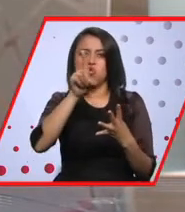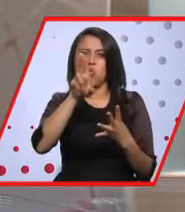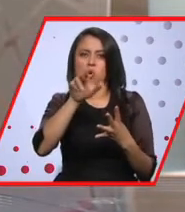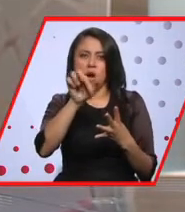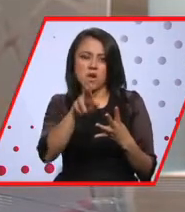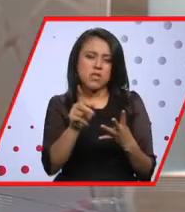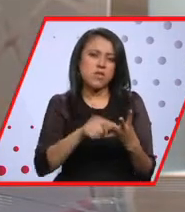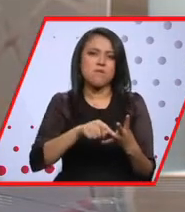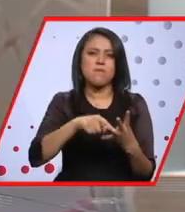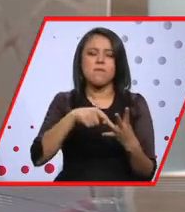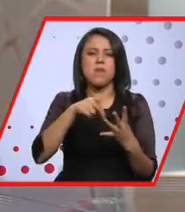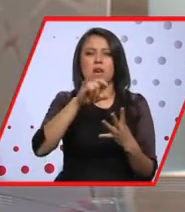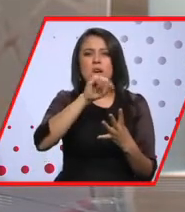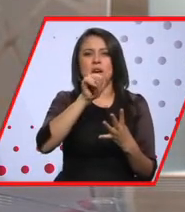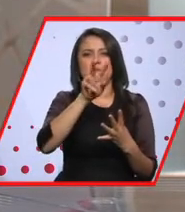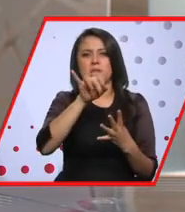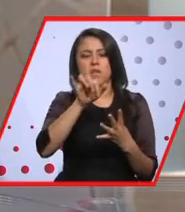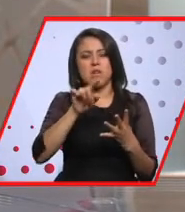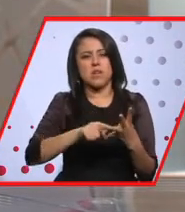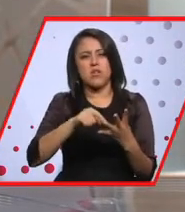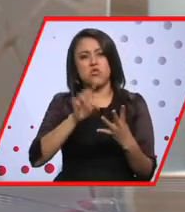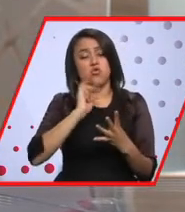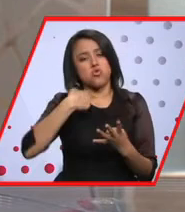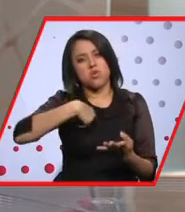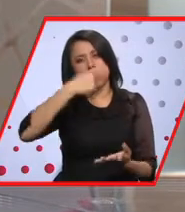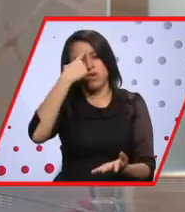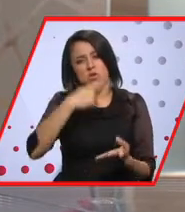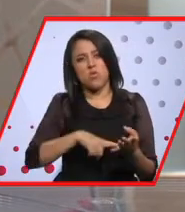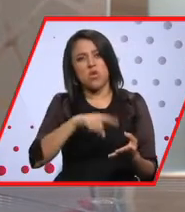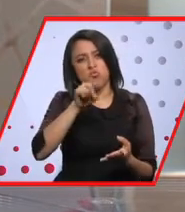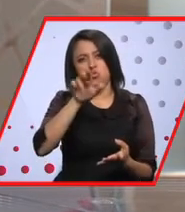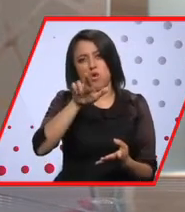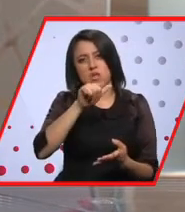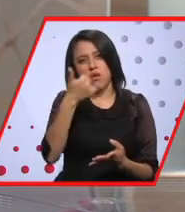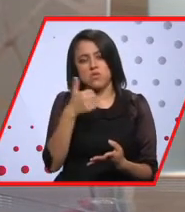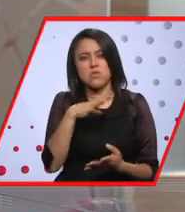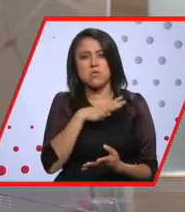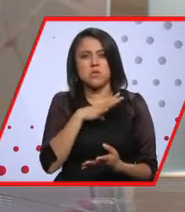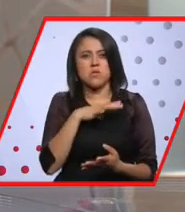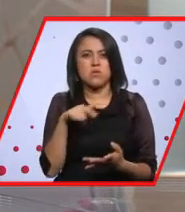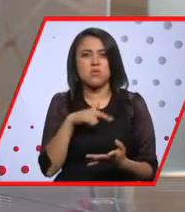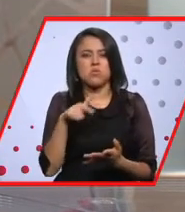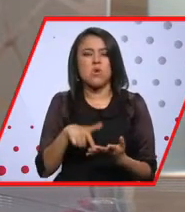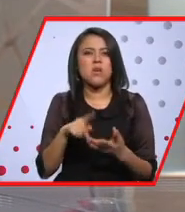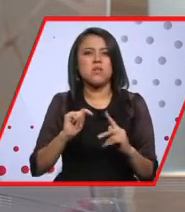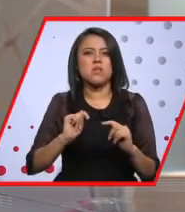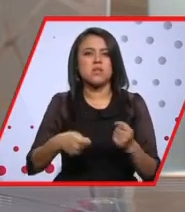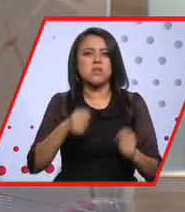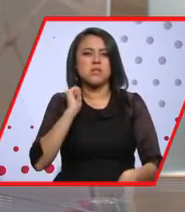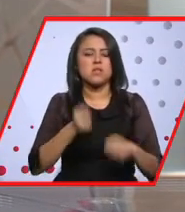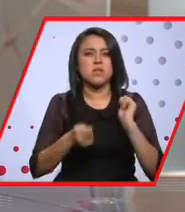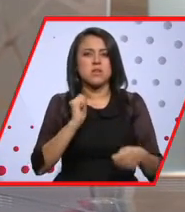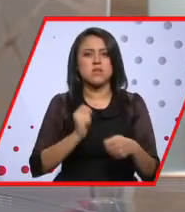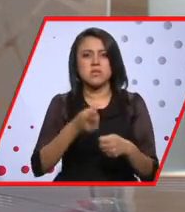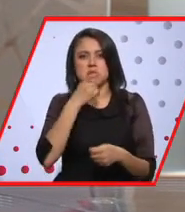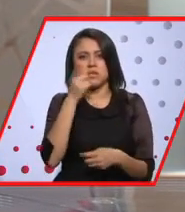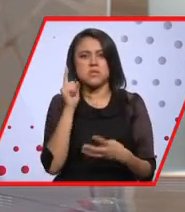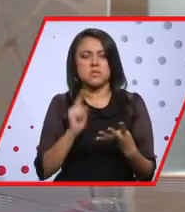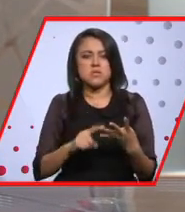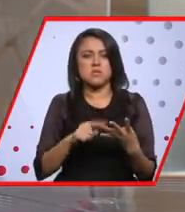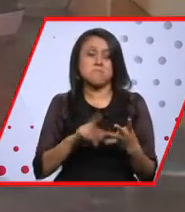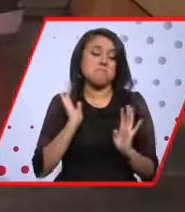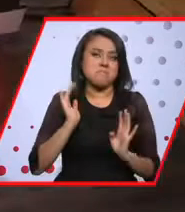y el otro Duarte. Pronto lo agarran el otro Duarte, ¿no? Ese anda en Texas, lo tenemos en Texas. Está en